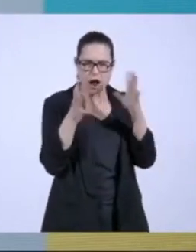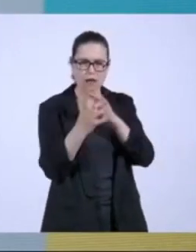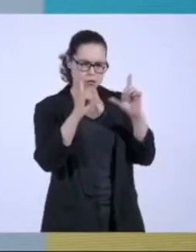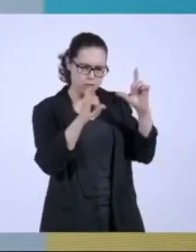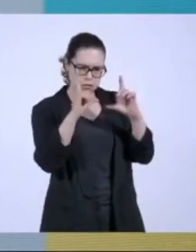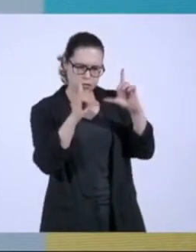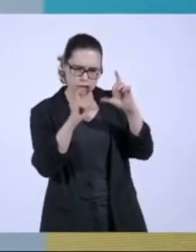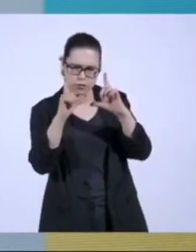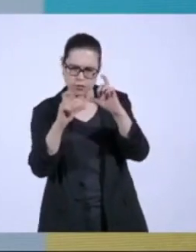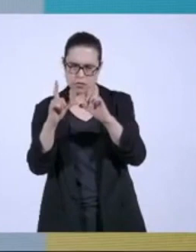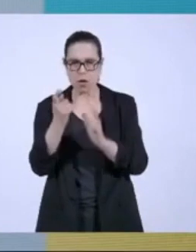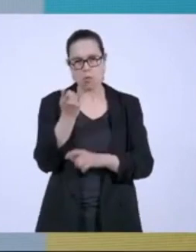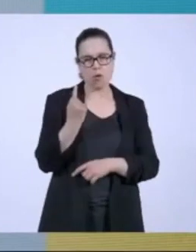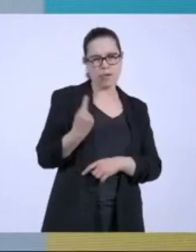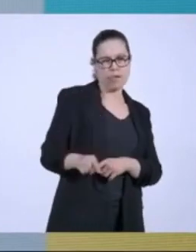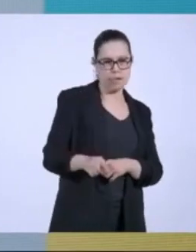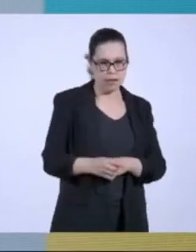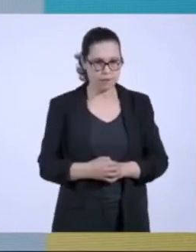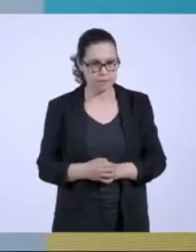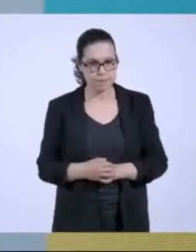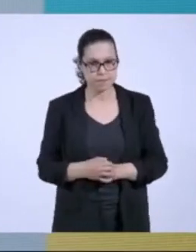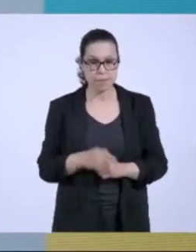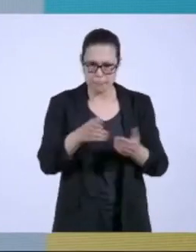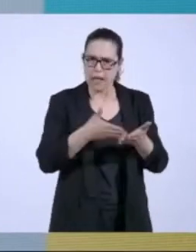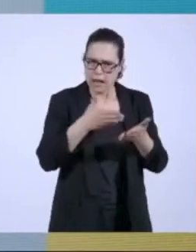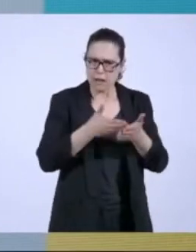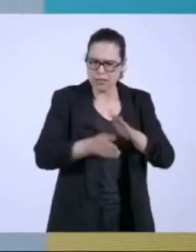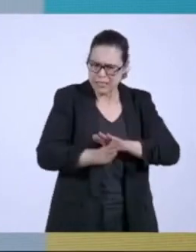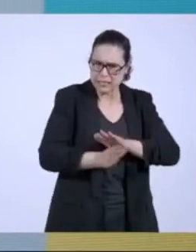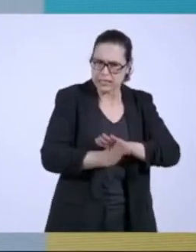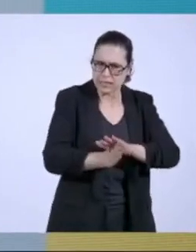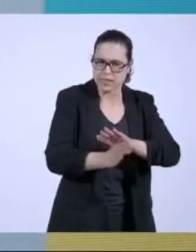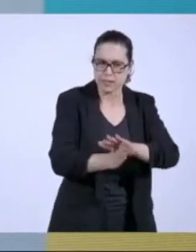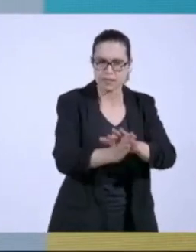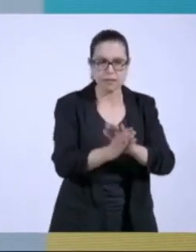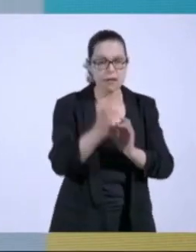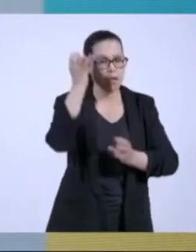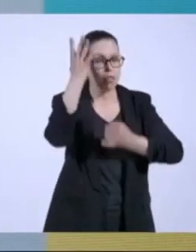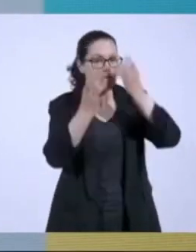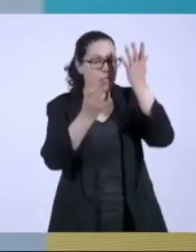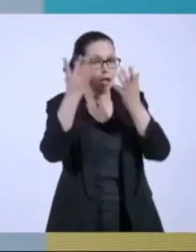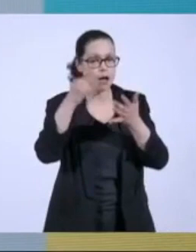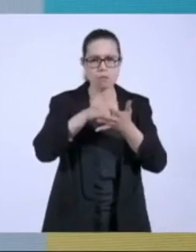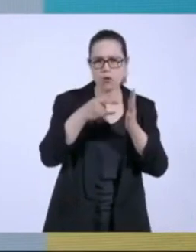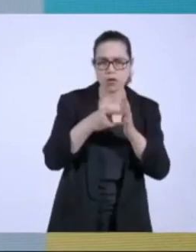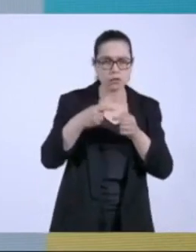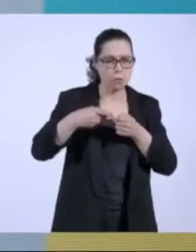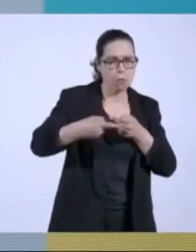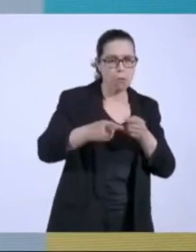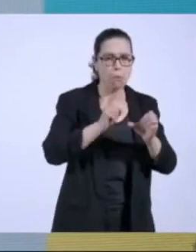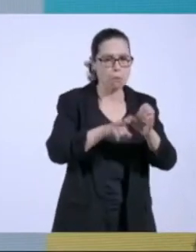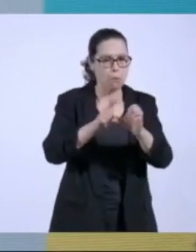irónica. En estas estou e seguirei. Ideas e proxectos non faltan e